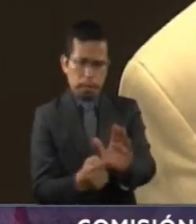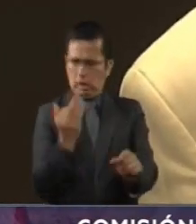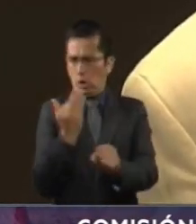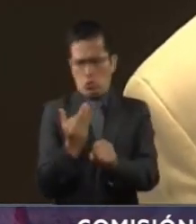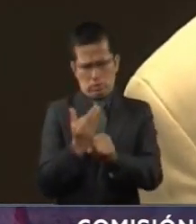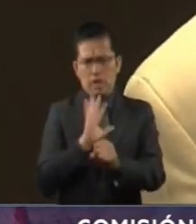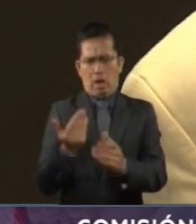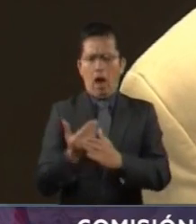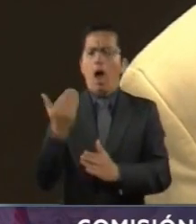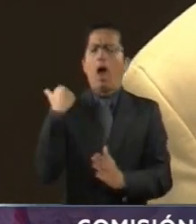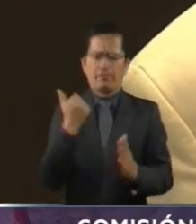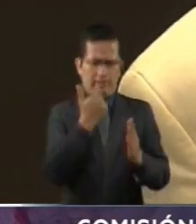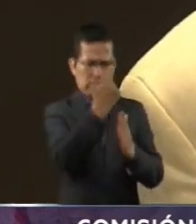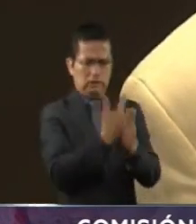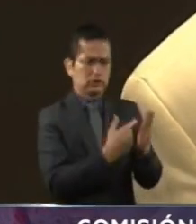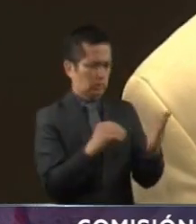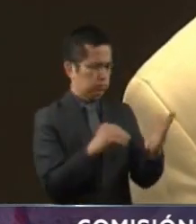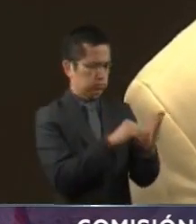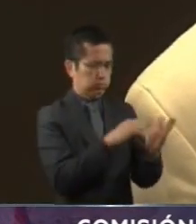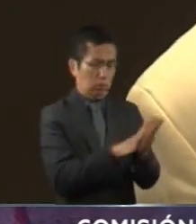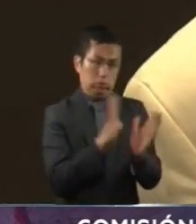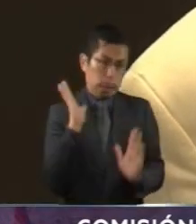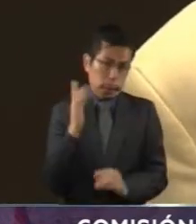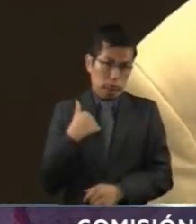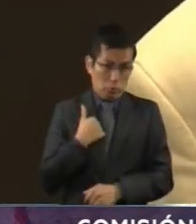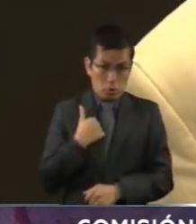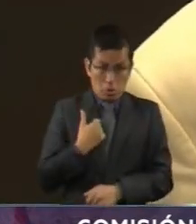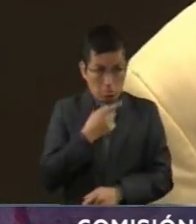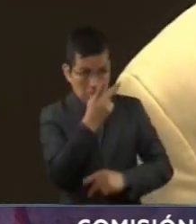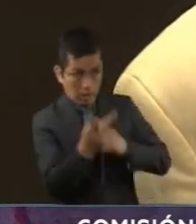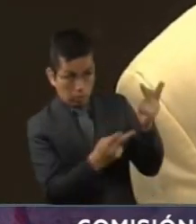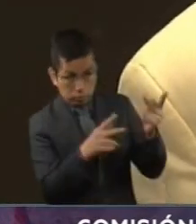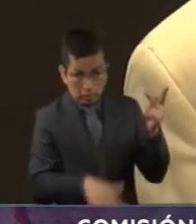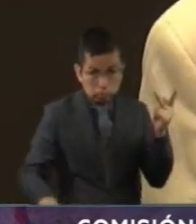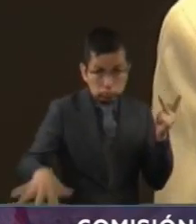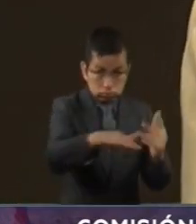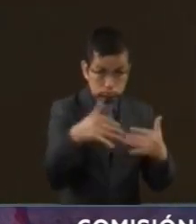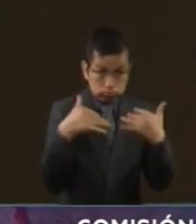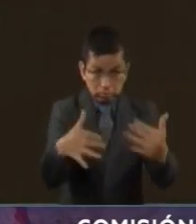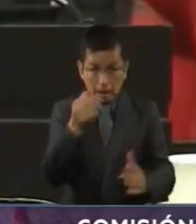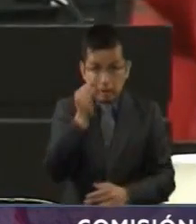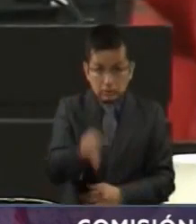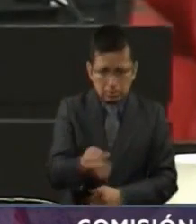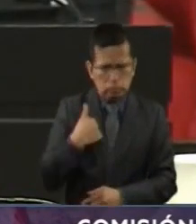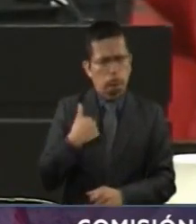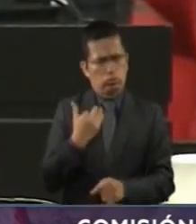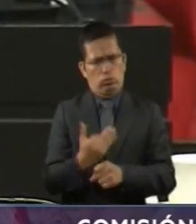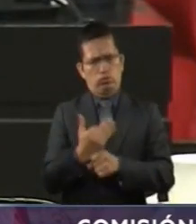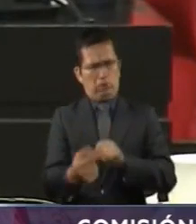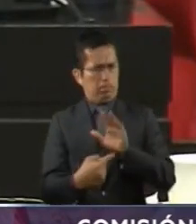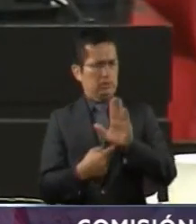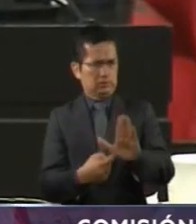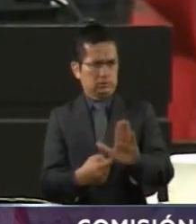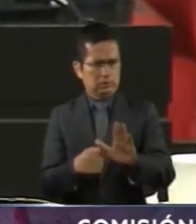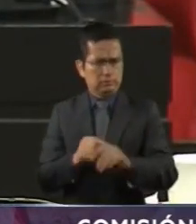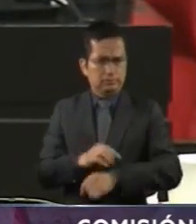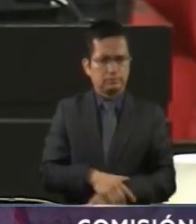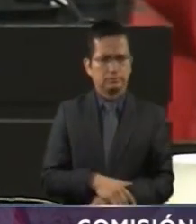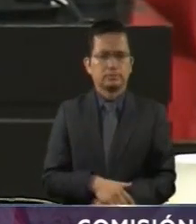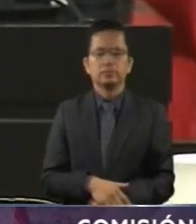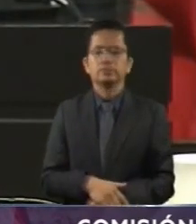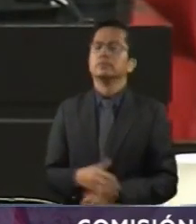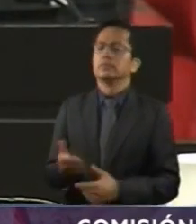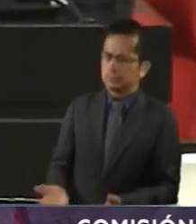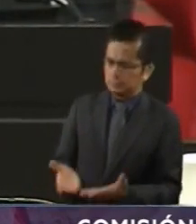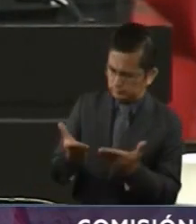Pleno autoriza la presentación de la misma. Gracias, señor presidente. Adelante, senadora.